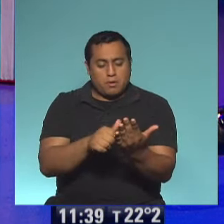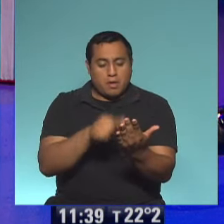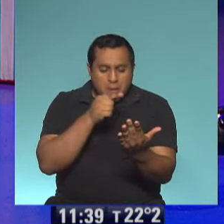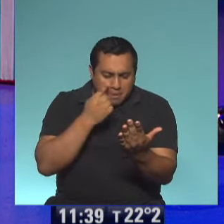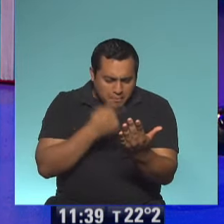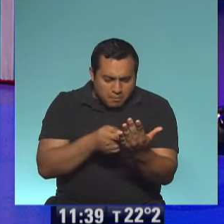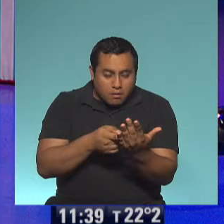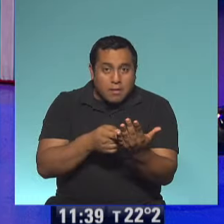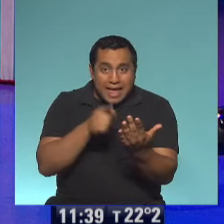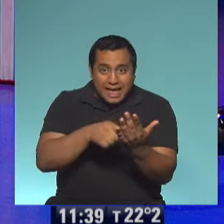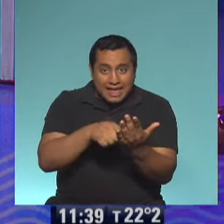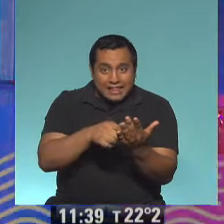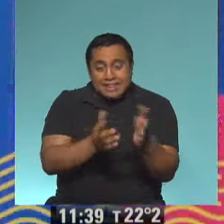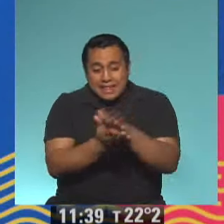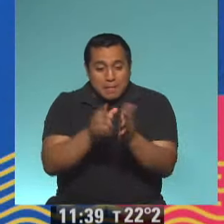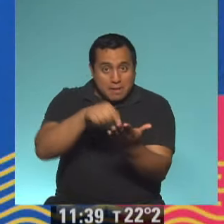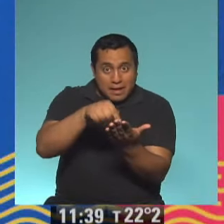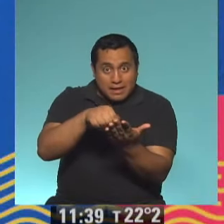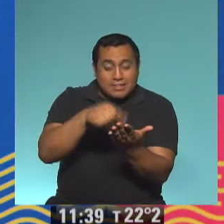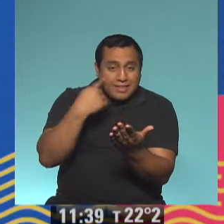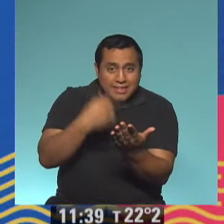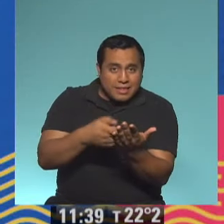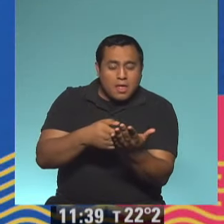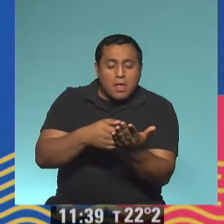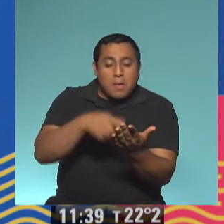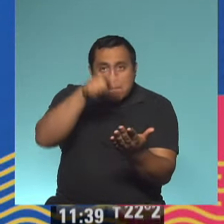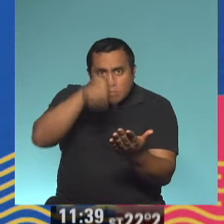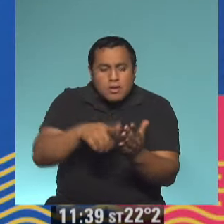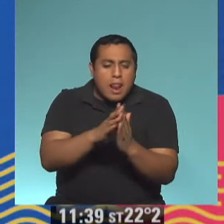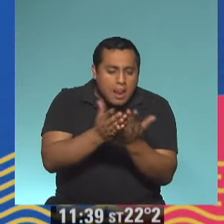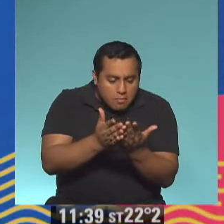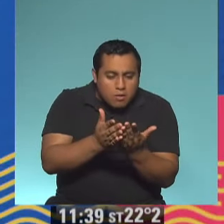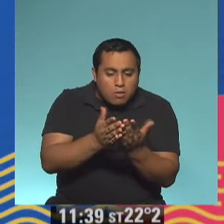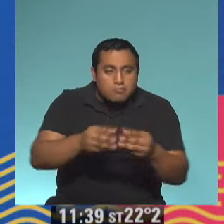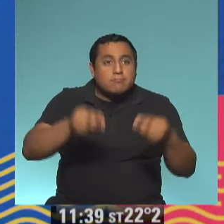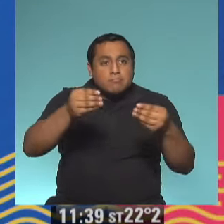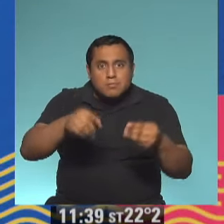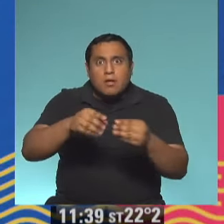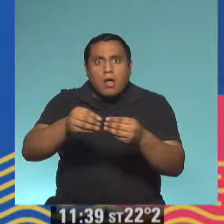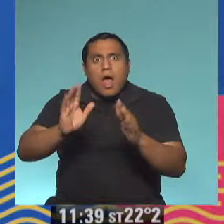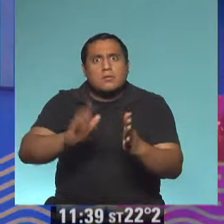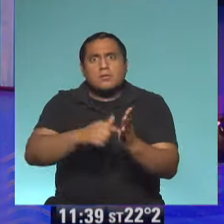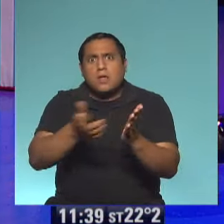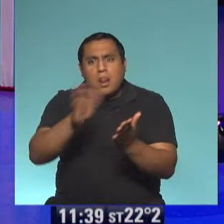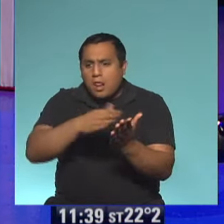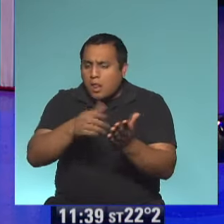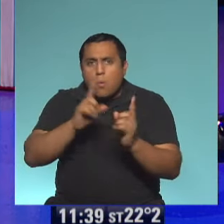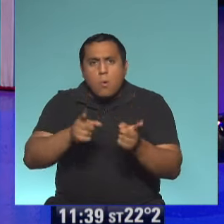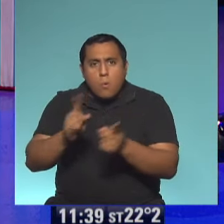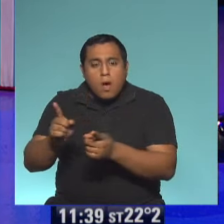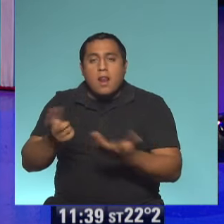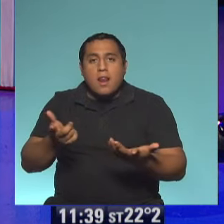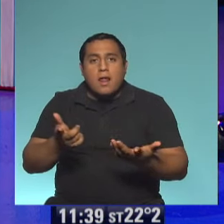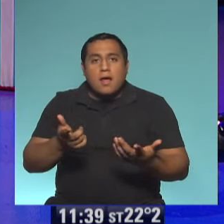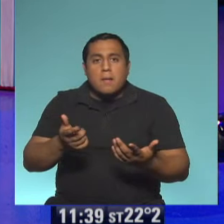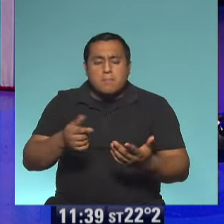libro. Que en su tapa de ese libro hay una persona mostrando el libro. Y así, así, así sucesivamente. Pero también hay un conejo.